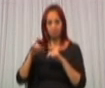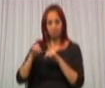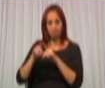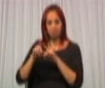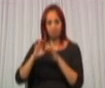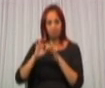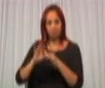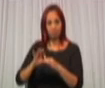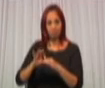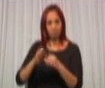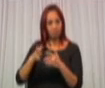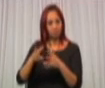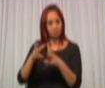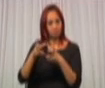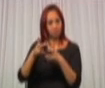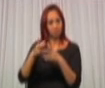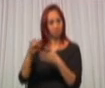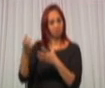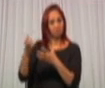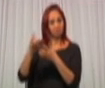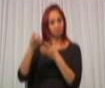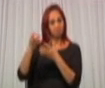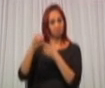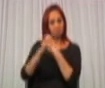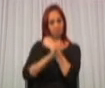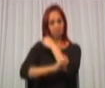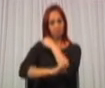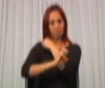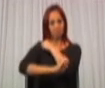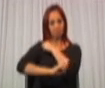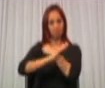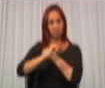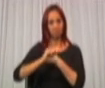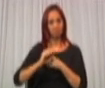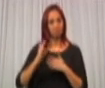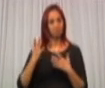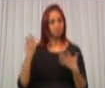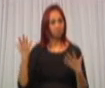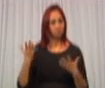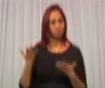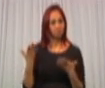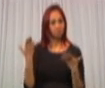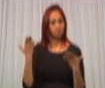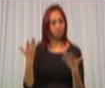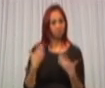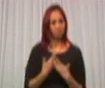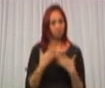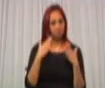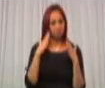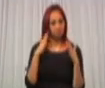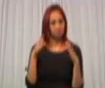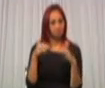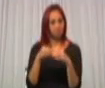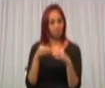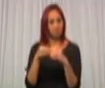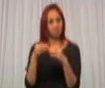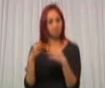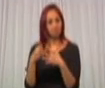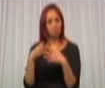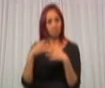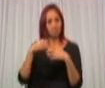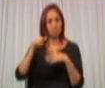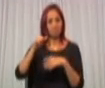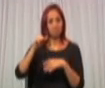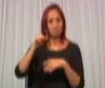atraer inversión extranjera y vamos a enfocarnos más a la agroindustria.